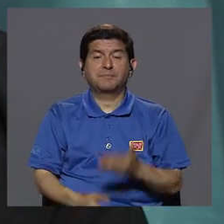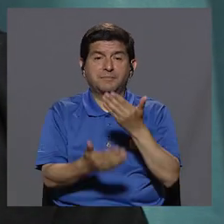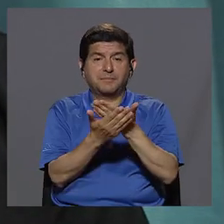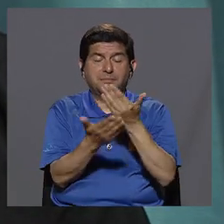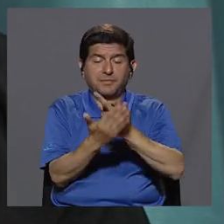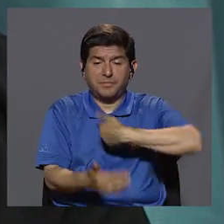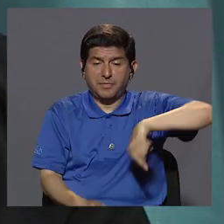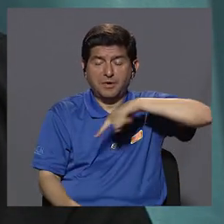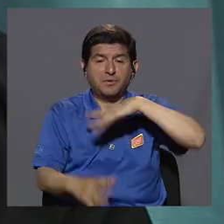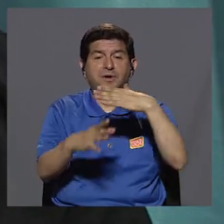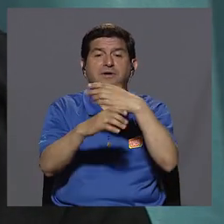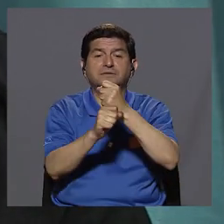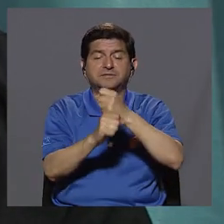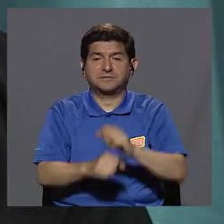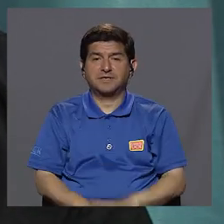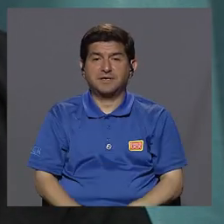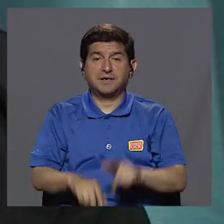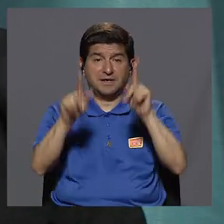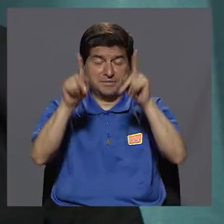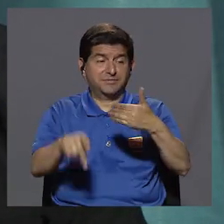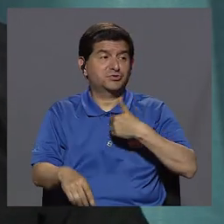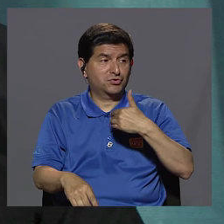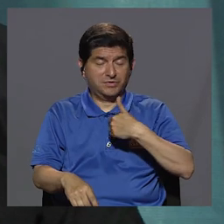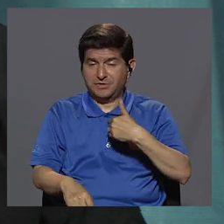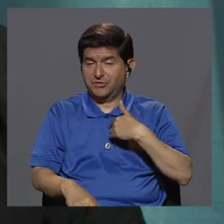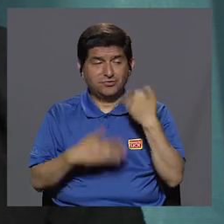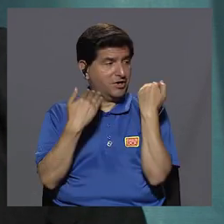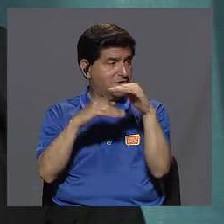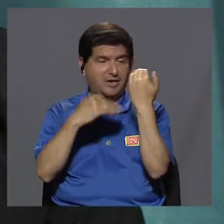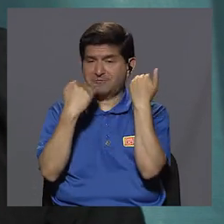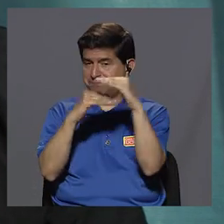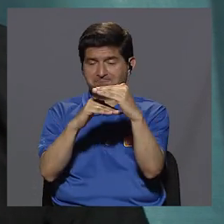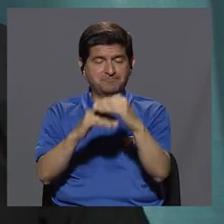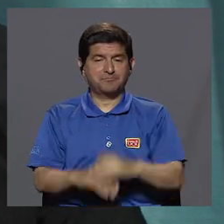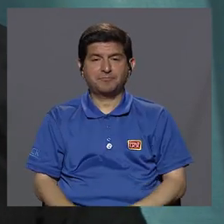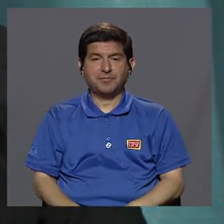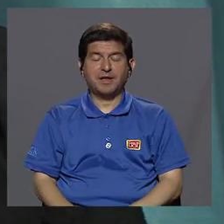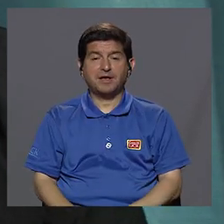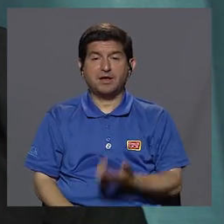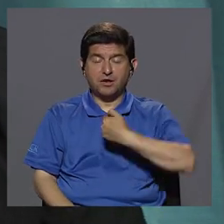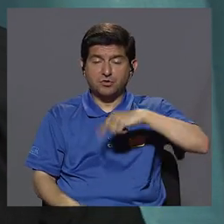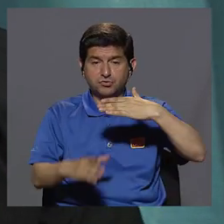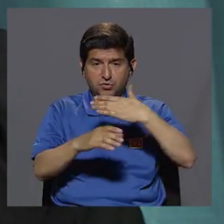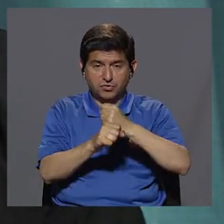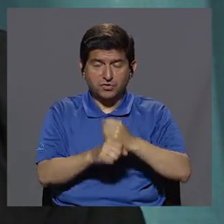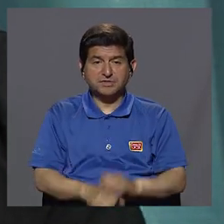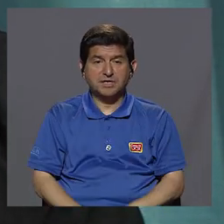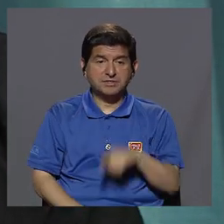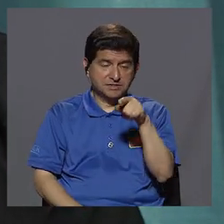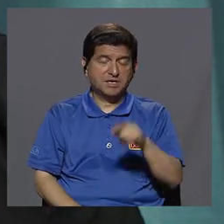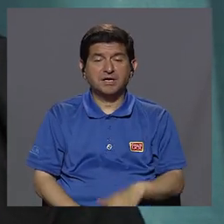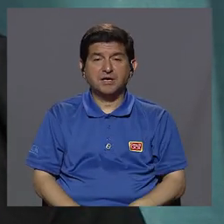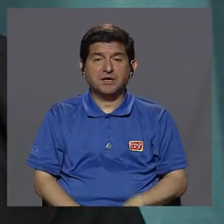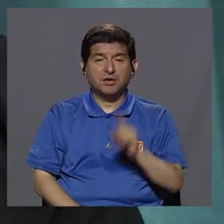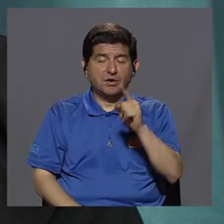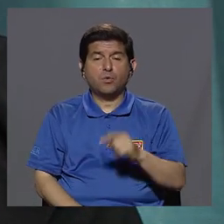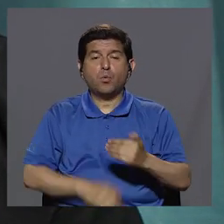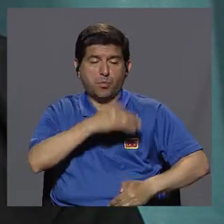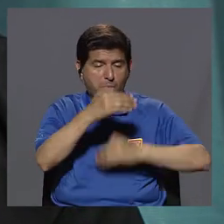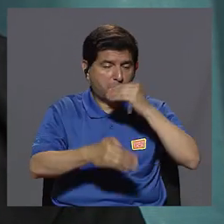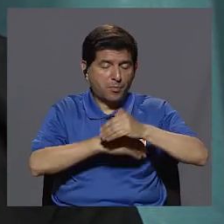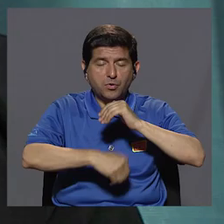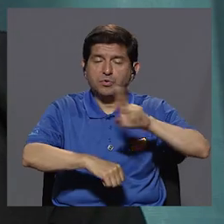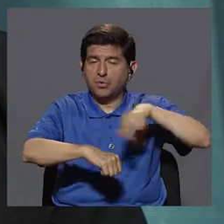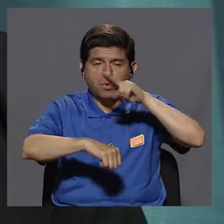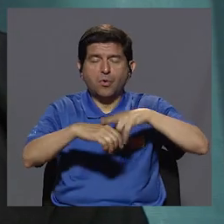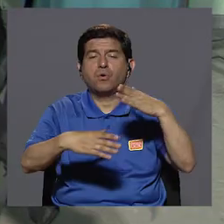prueba que nosotros podemos hacer si el paciente no tiene ninguna limitación le hacemos un bruce el corriente que es uno de los protocolos que